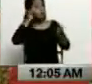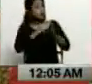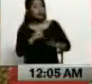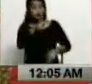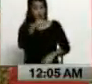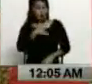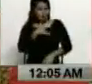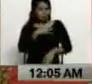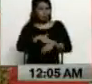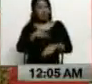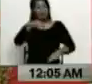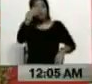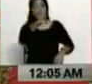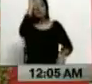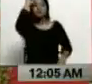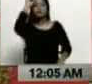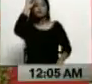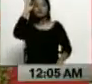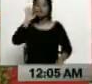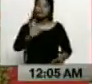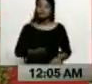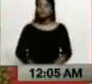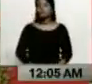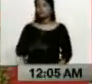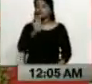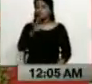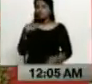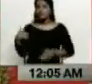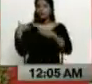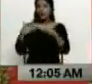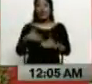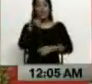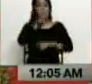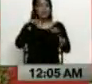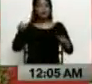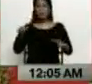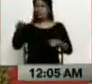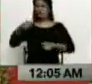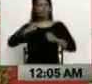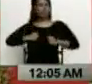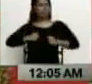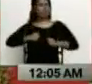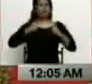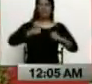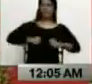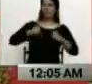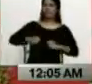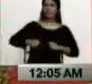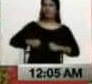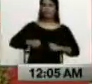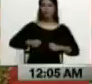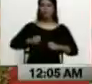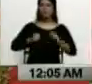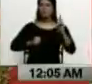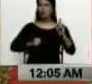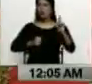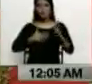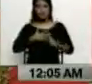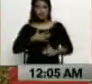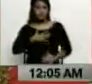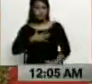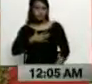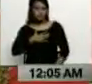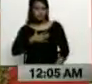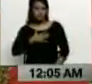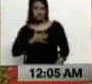así al que le caiga chupa aquellos combatientes que se suponían temibles a la primera balita les